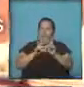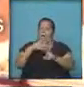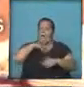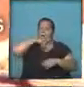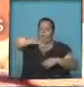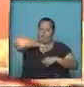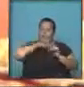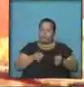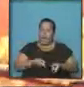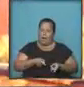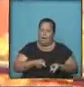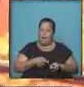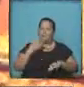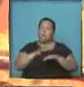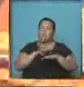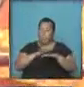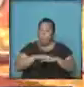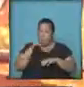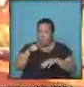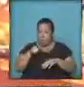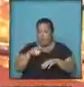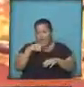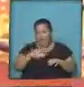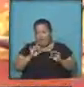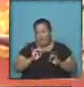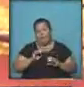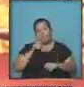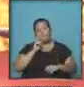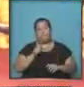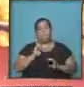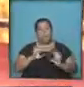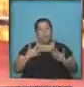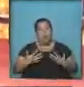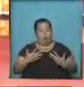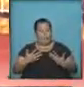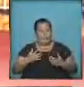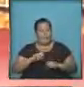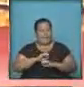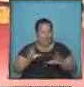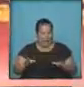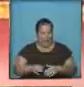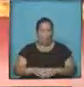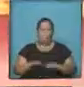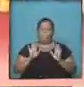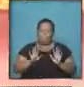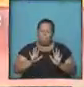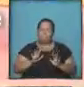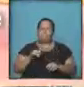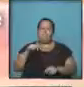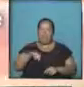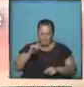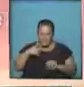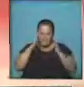tórax, con, wow, las consecuencias, sinceramente, muy, pero muy molestas y muy graves. A ver, ahora sí nos